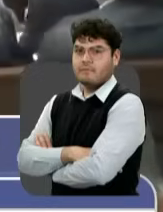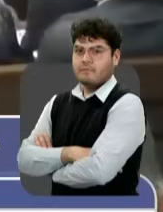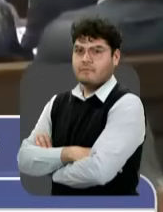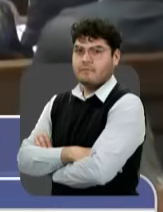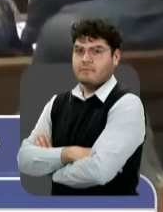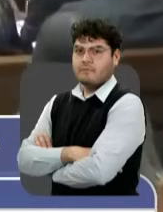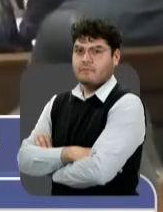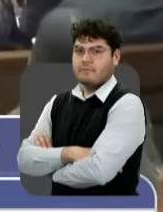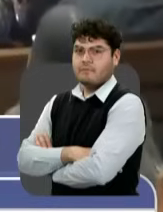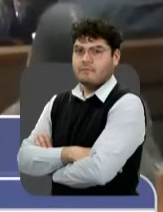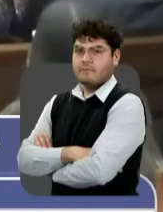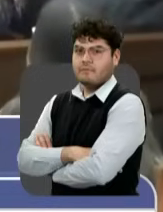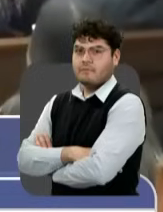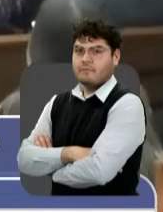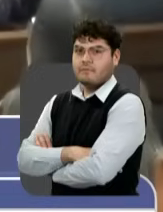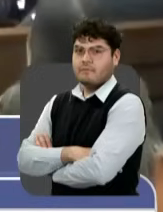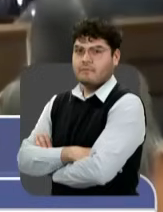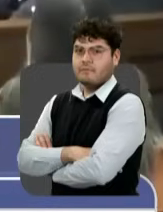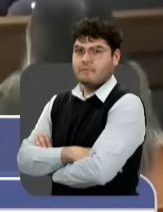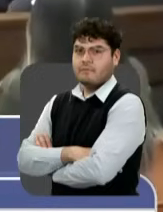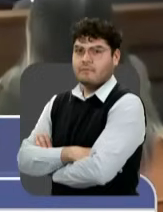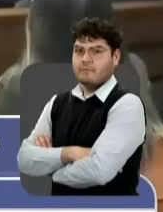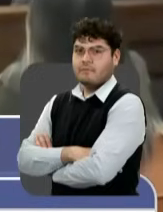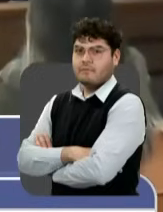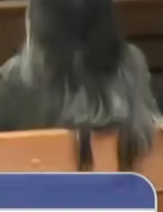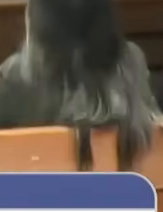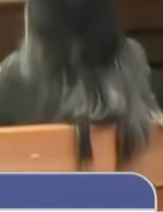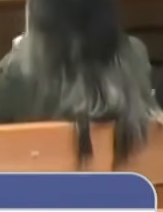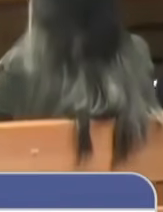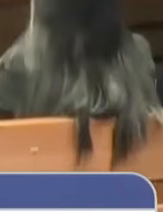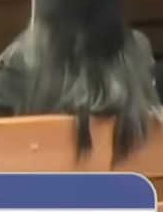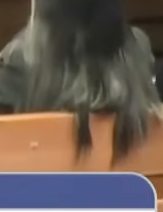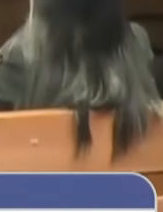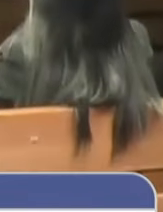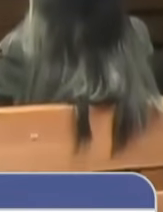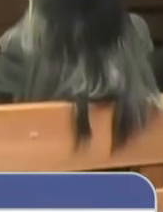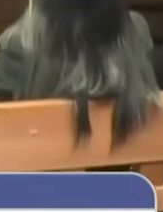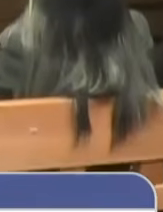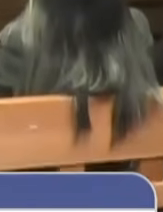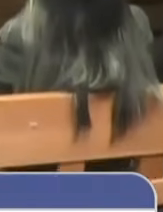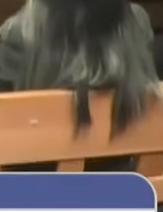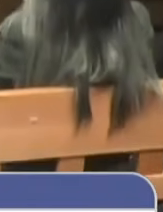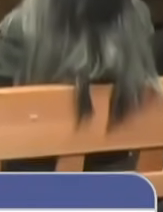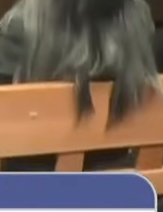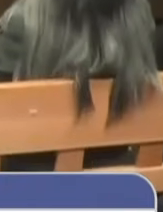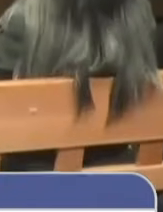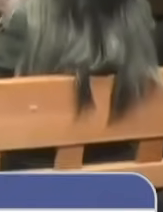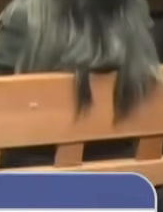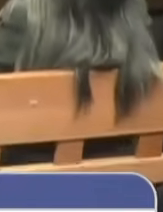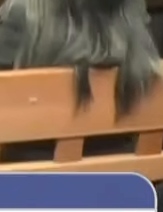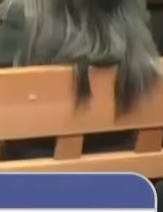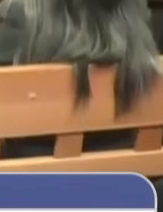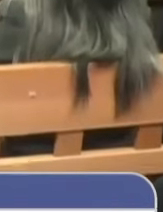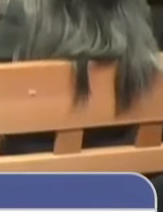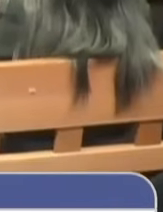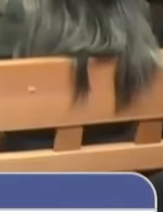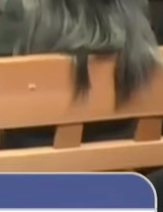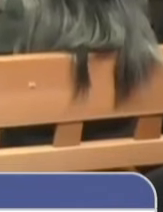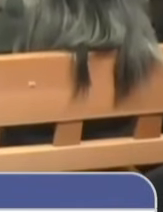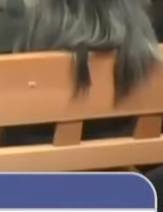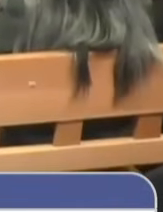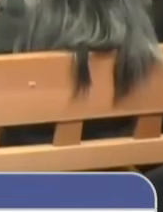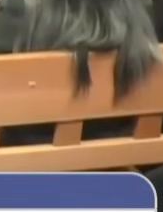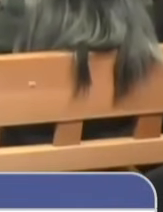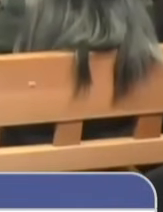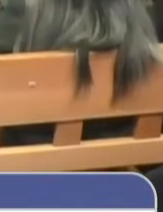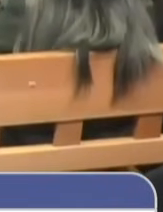los imputados. Dice Hermosilla, o sea, de aquí a mañana tienen que estar los 10 palos, porque a este huevón lo que yo le quiero pedir es lo siguiente: compadre,